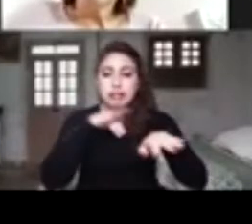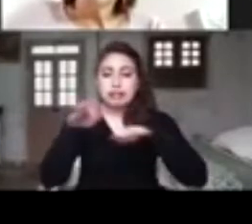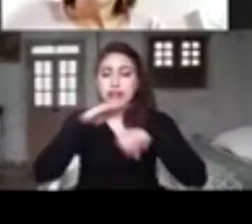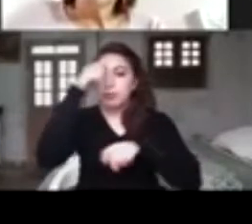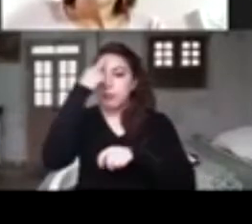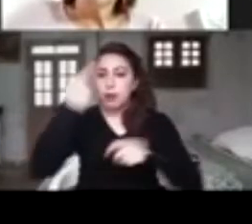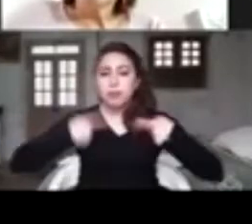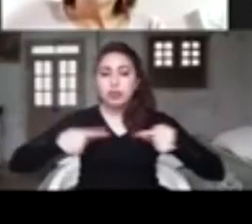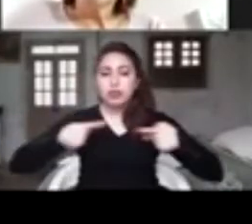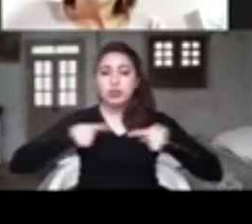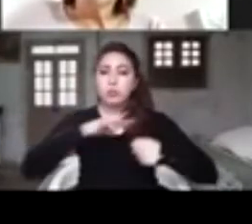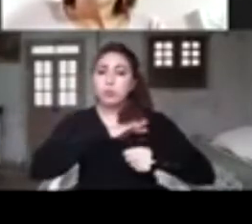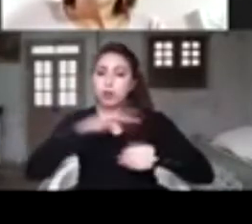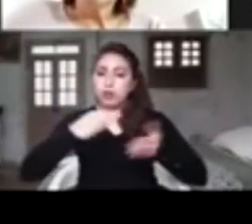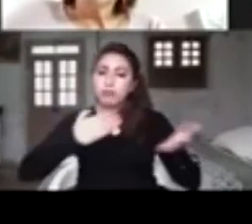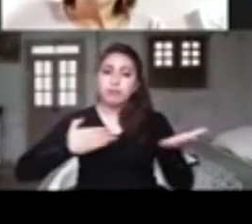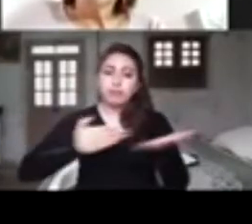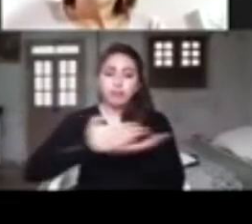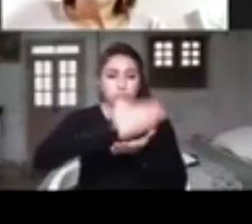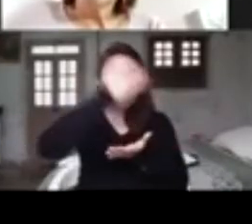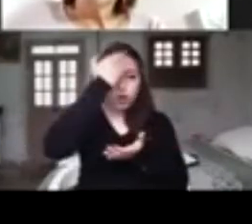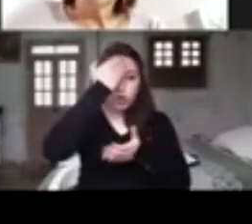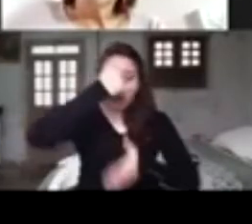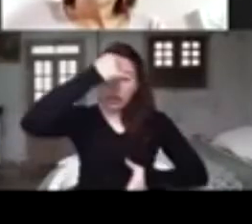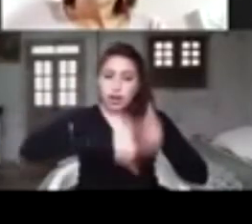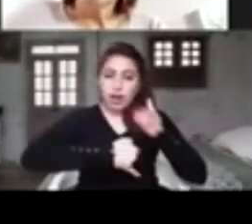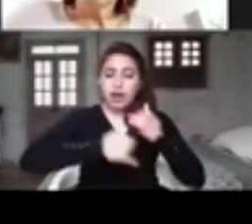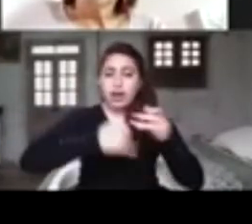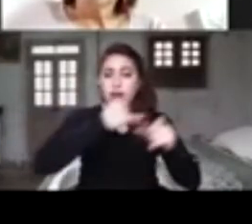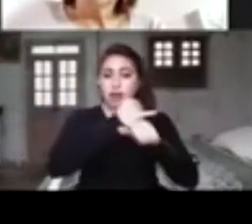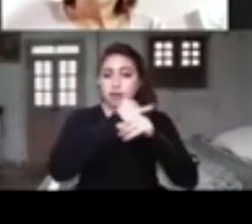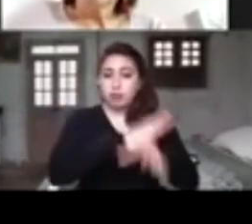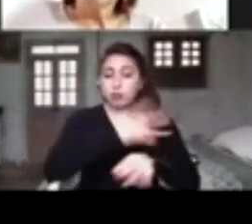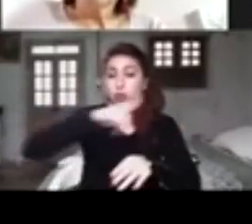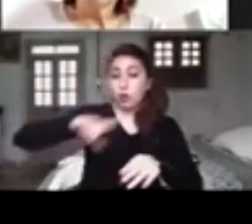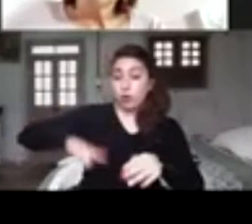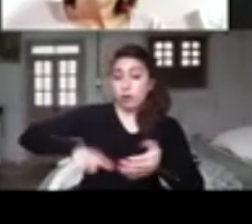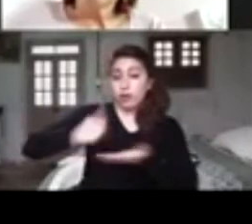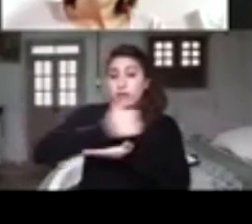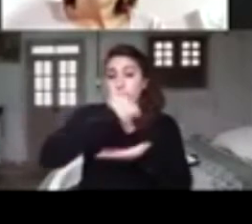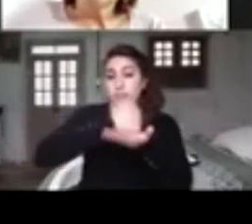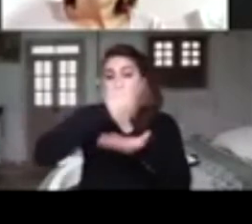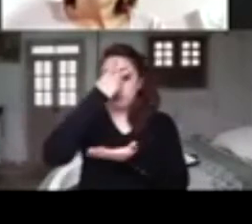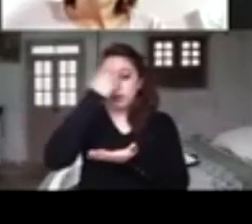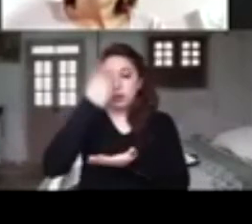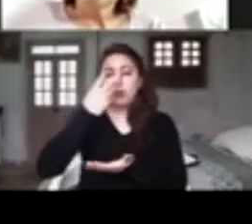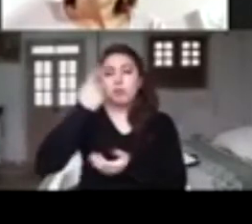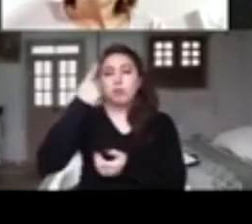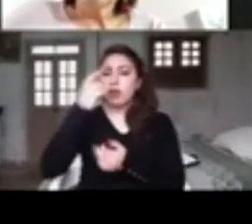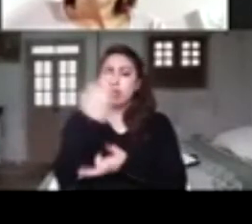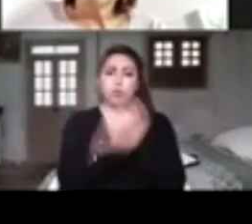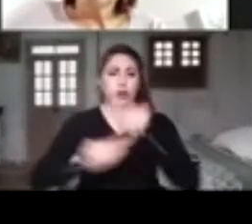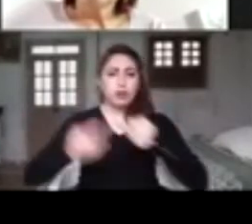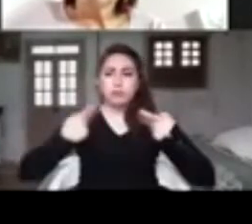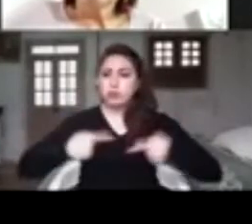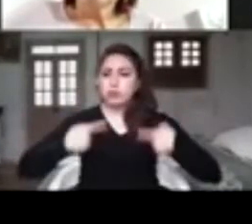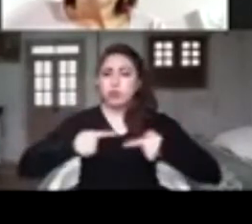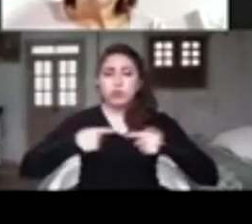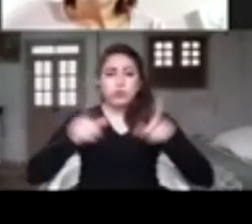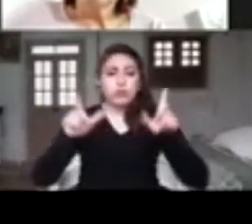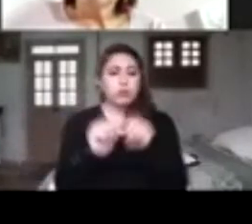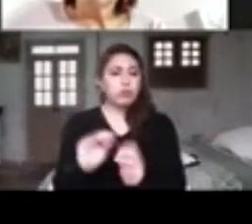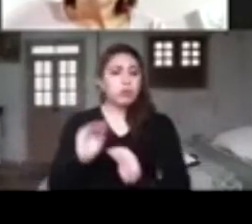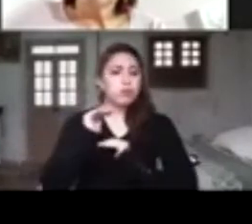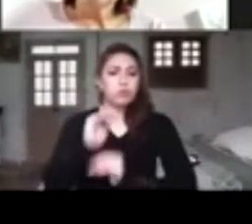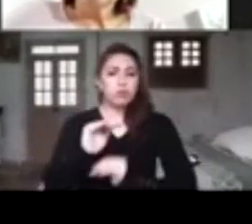la ciudadanía, buscando que la información pública sea accesible para todas y todos, que no haya